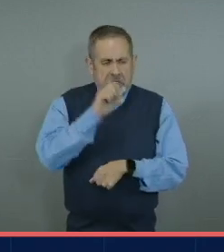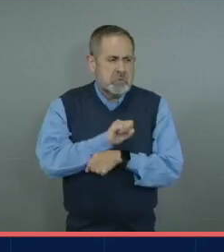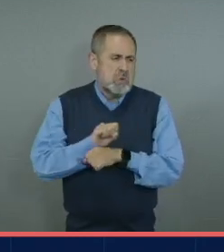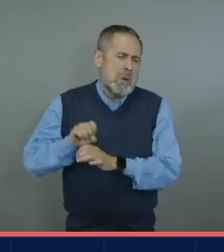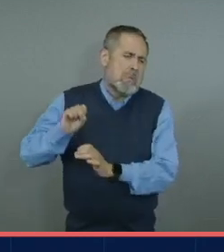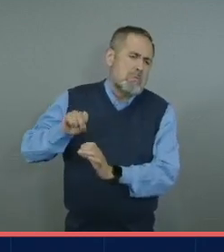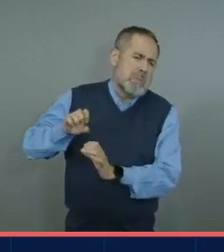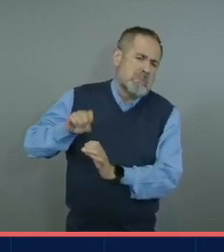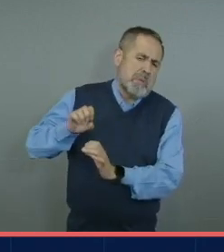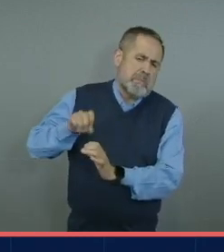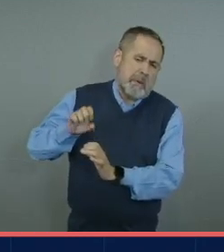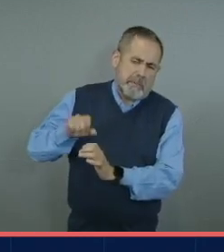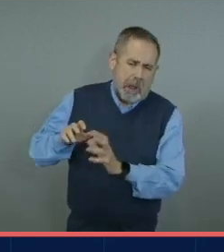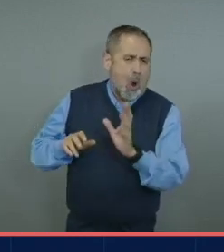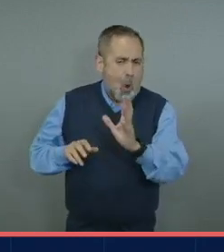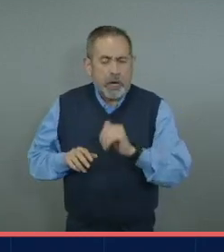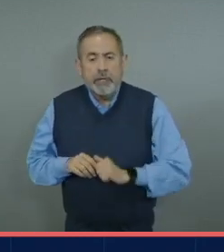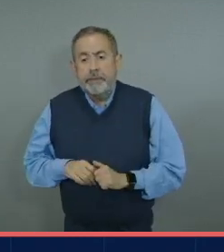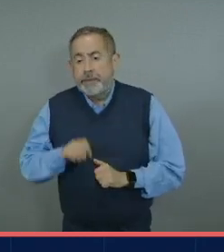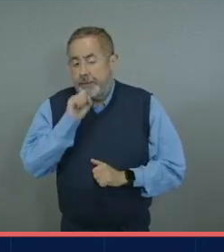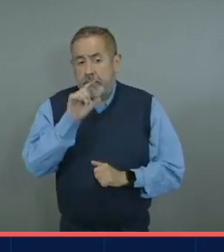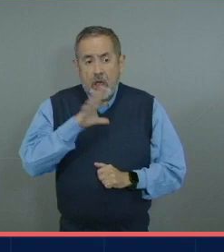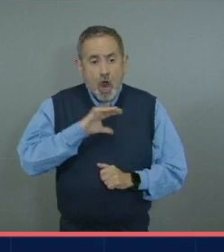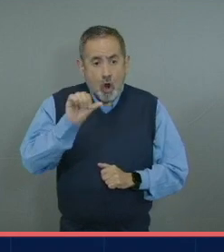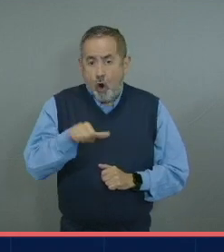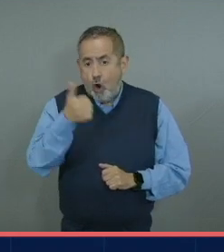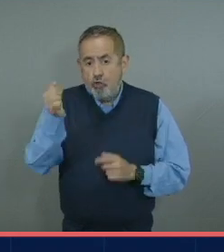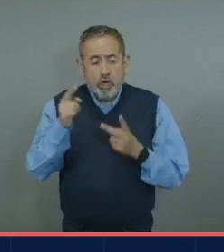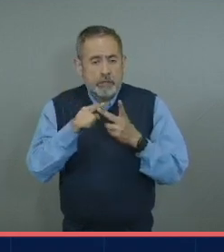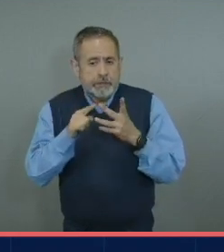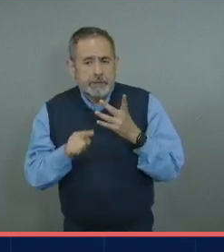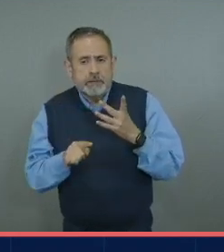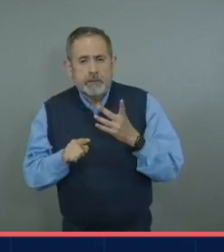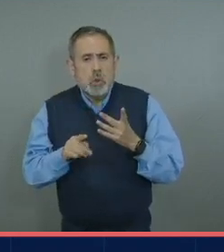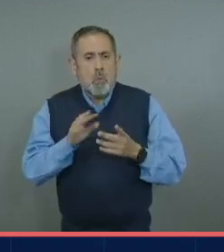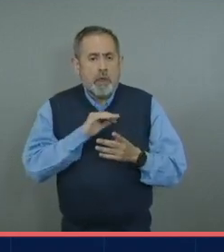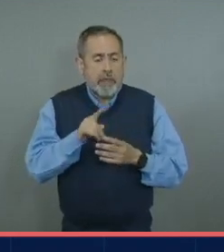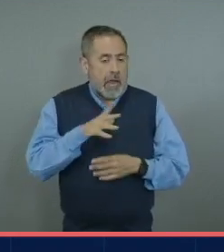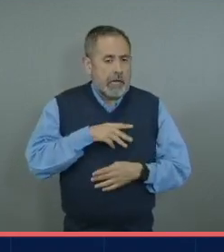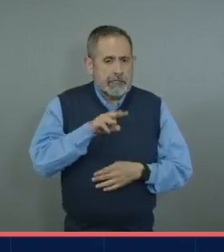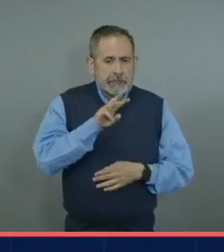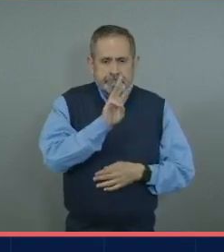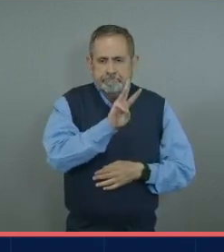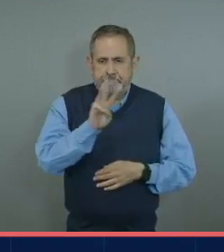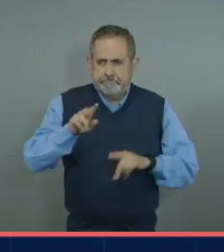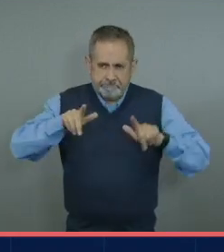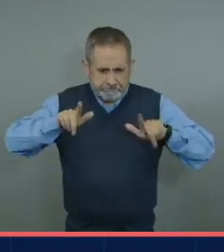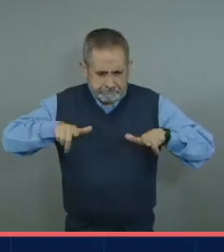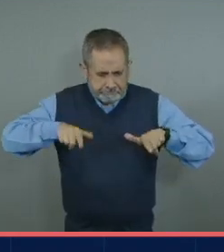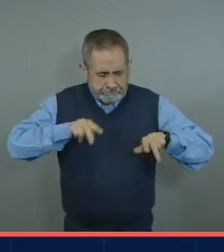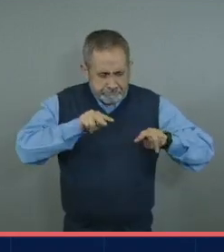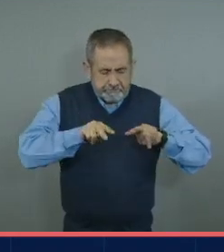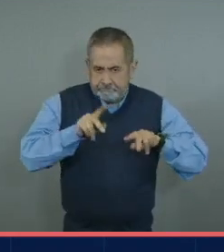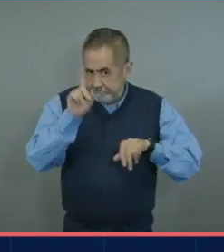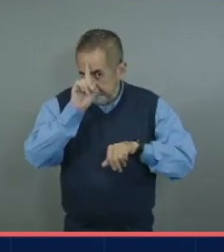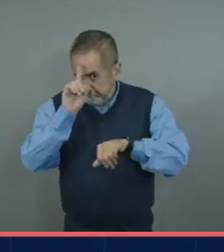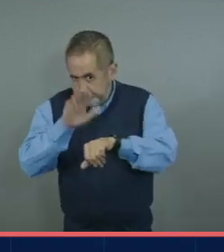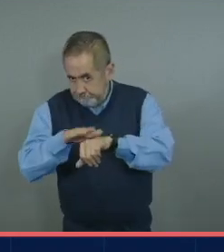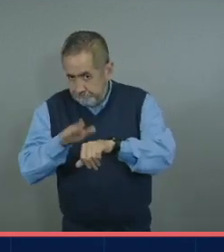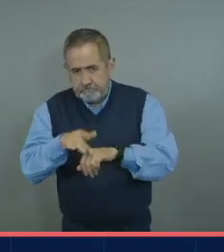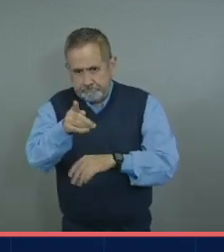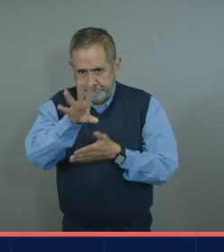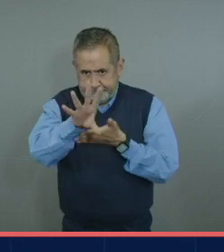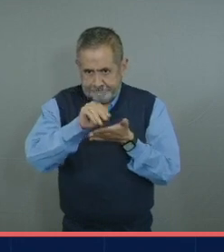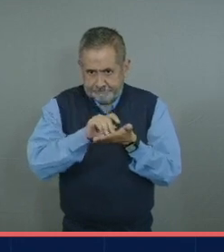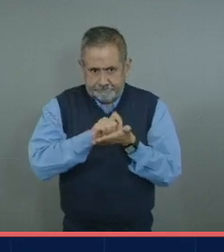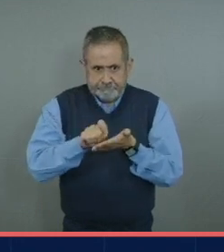en inversionistas. Pero también podemos acceder a una página que a mí me encanta recomendar y que también la tienen que apuntar en estos momentos,